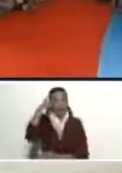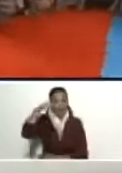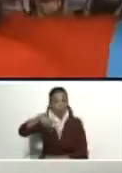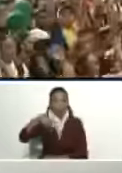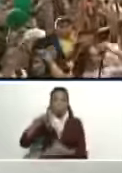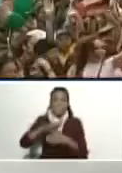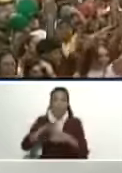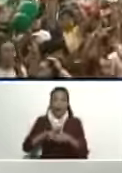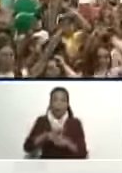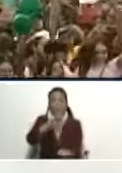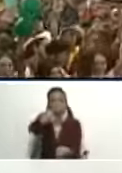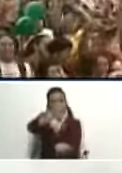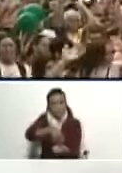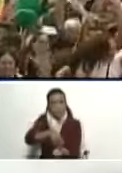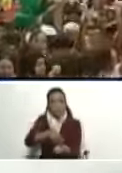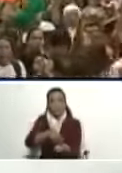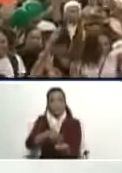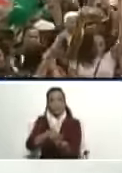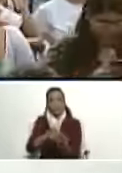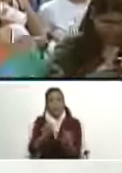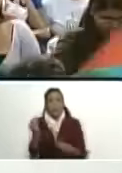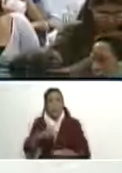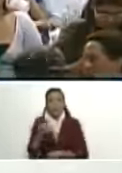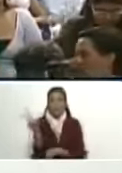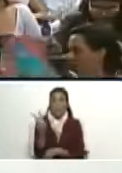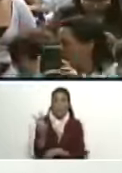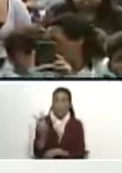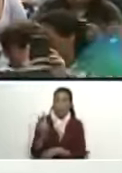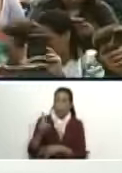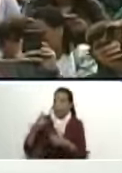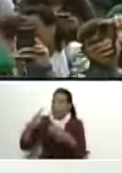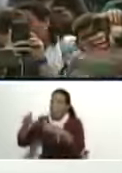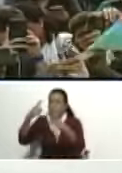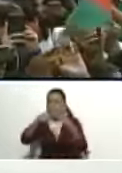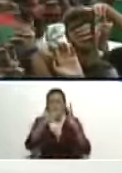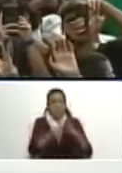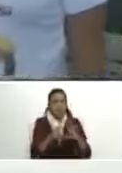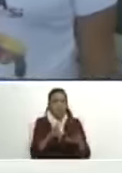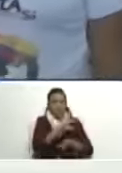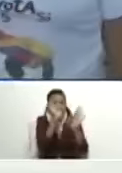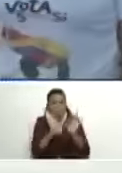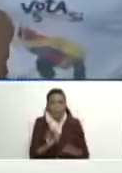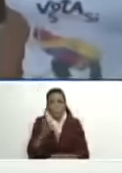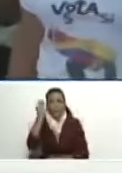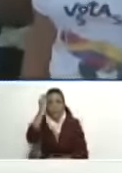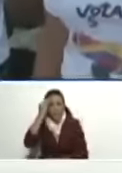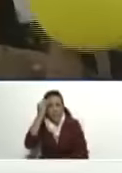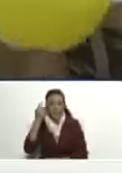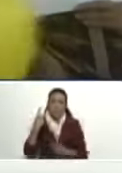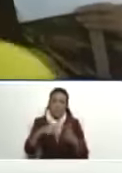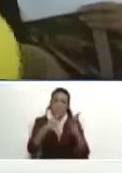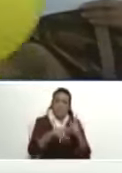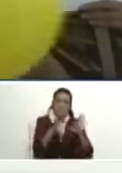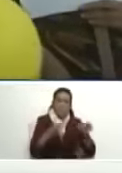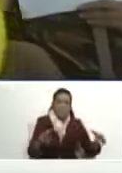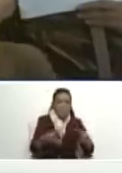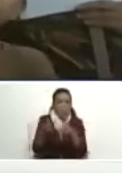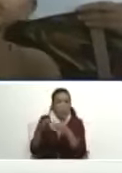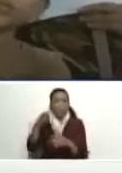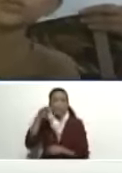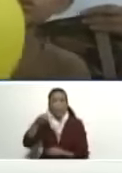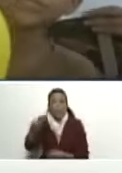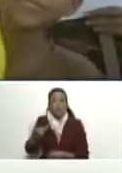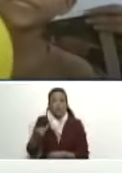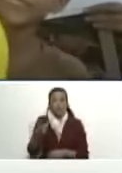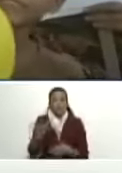y de mucho más allá, de la Venezuela más diversa y amplia. Y creo